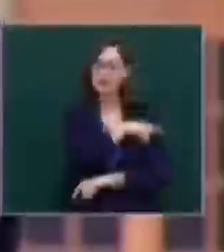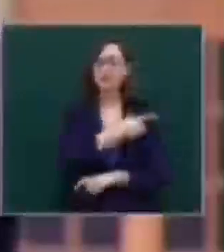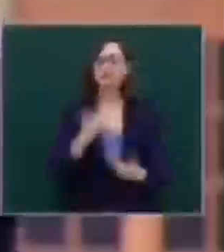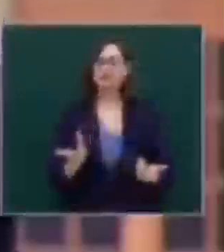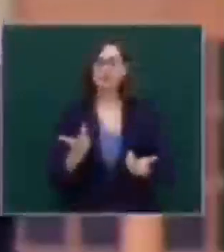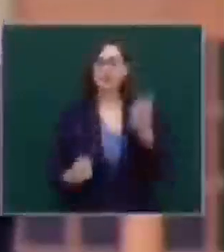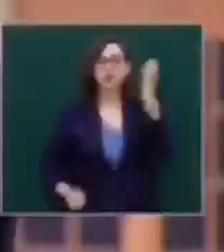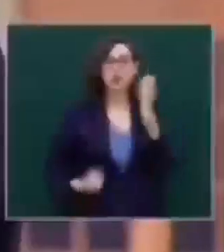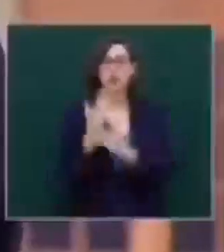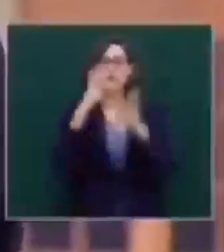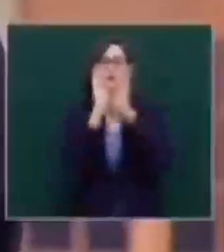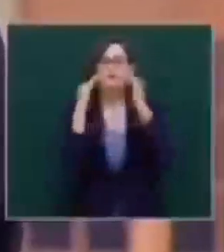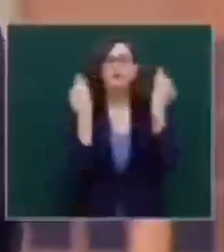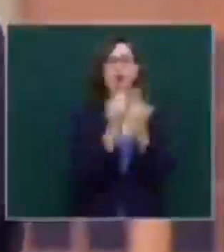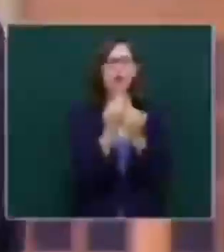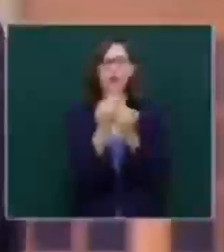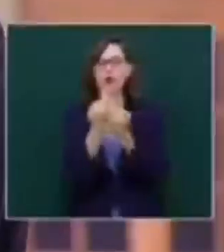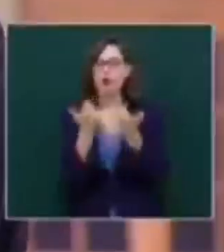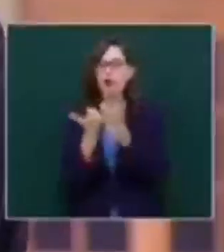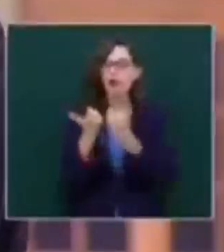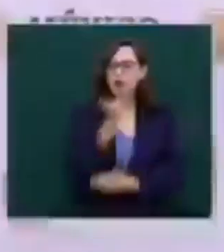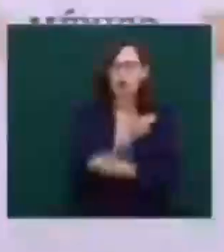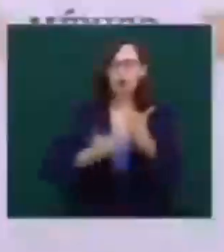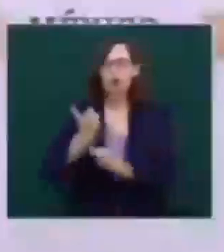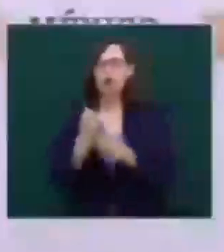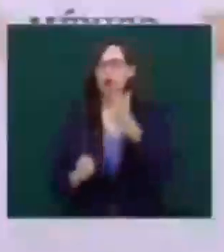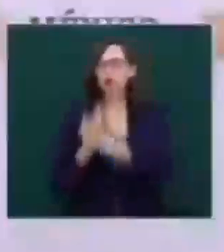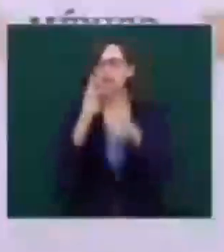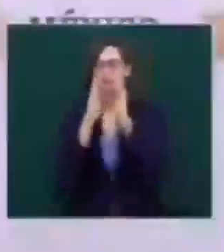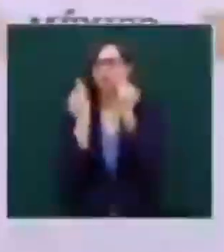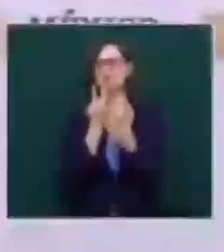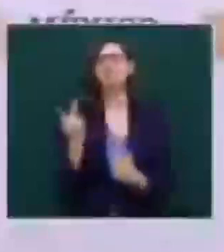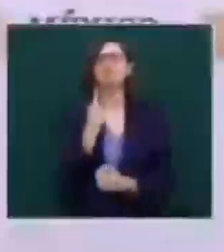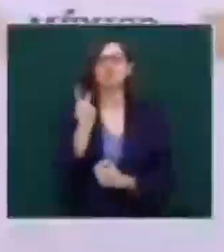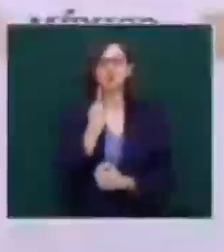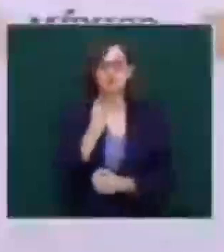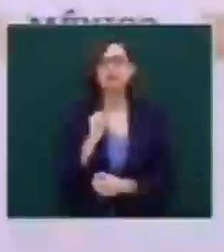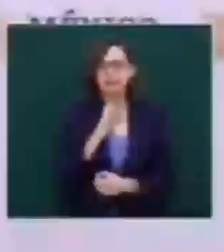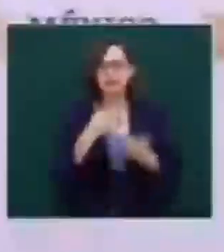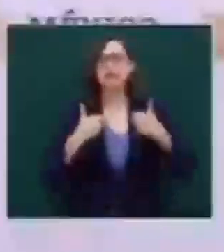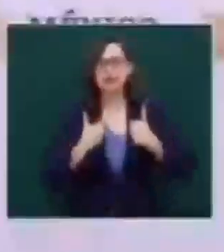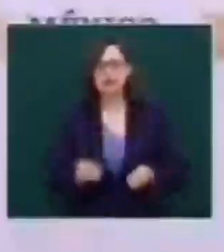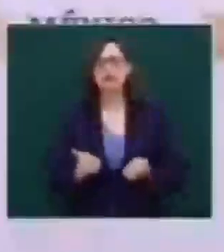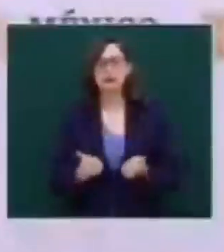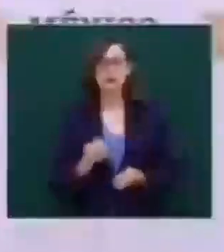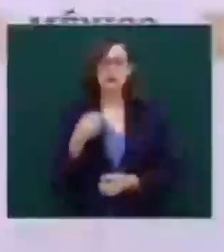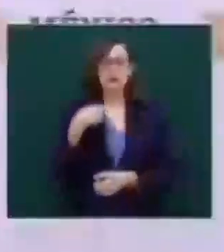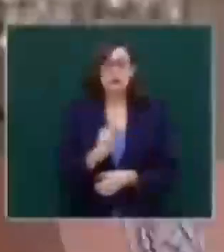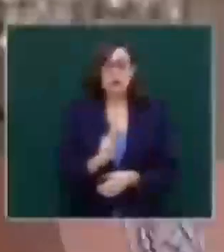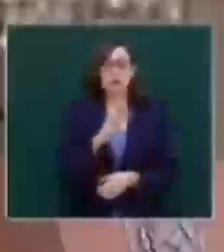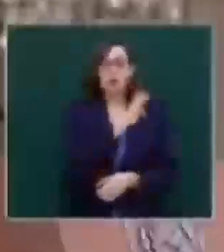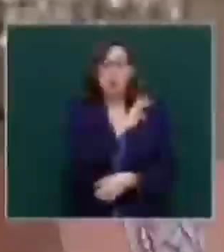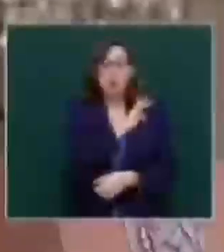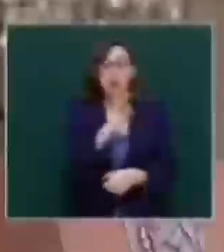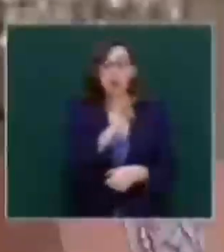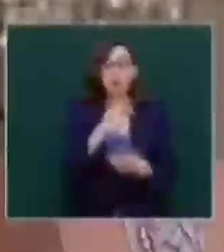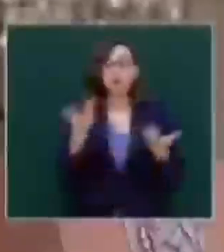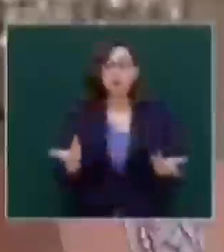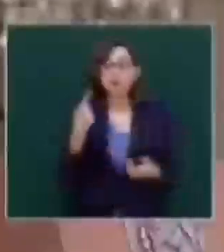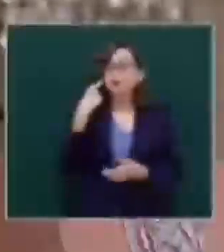y económica. La propuesta es ni más ni menos que construir algo semejante a la Unión